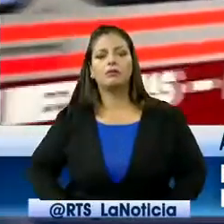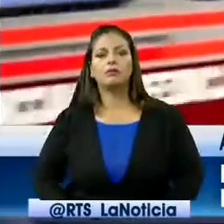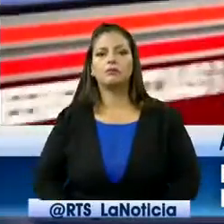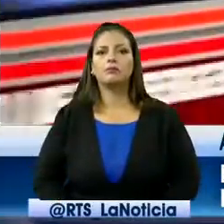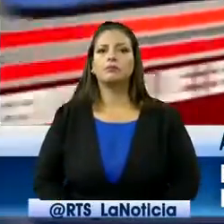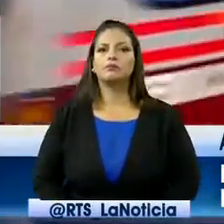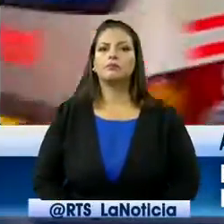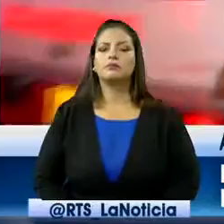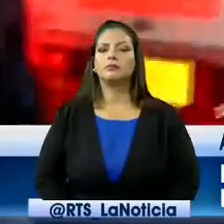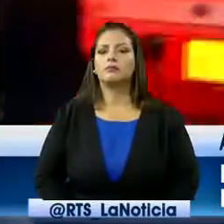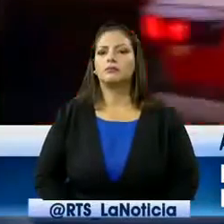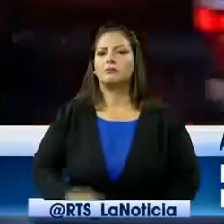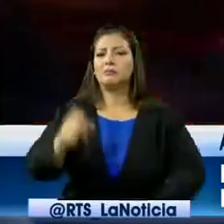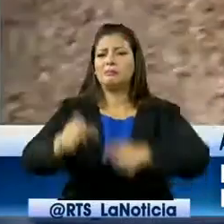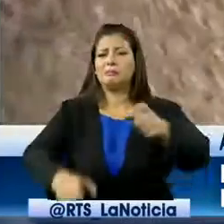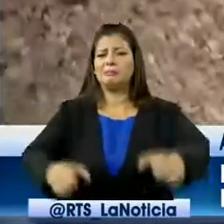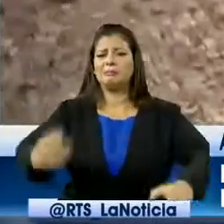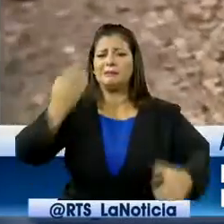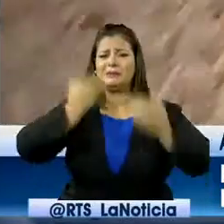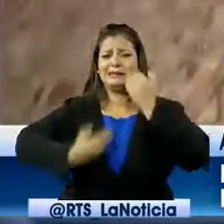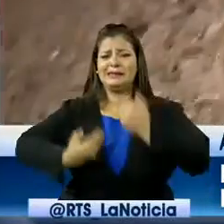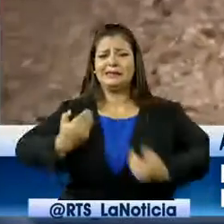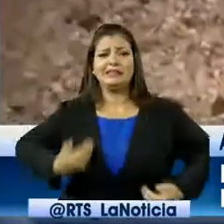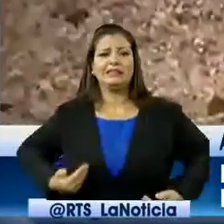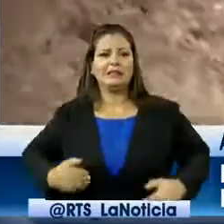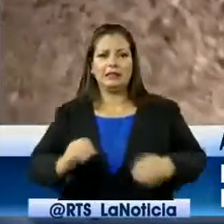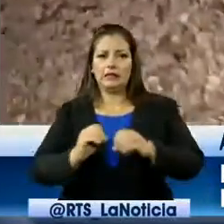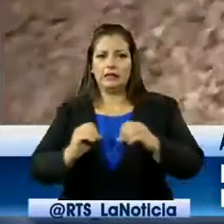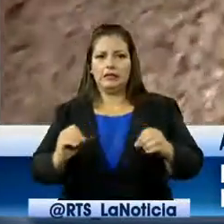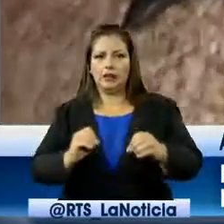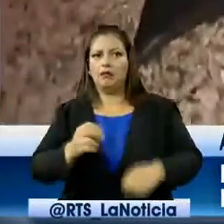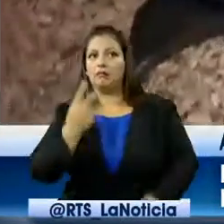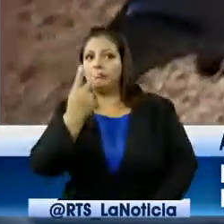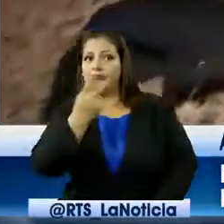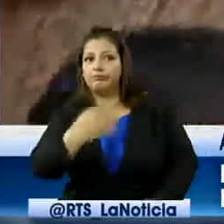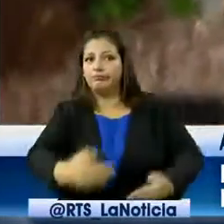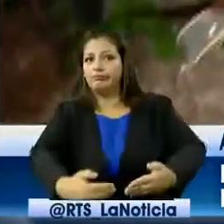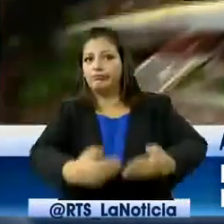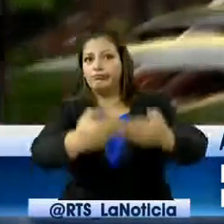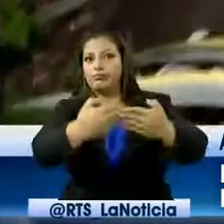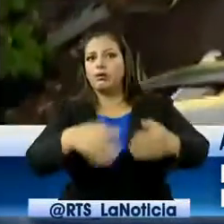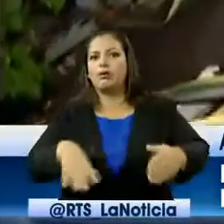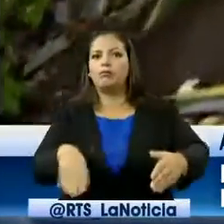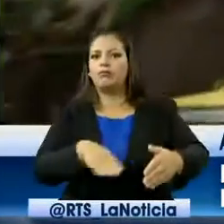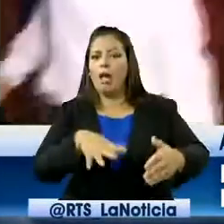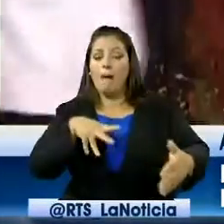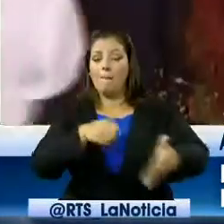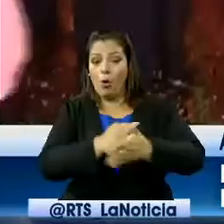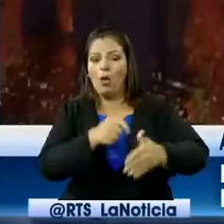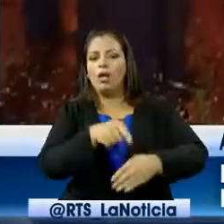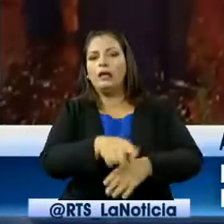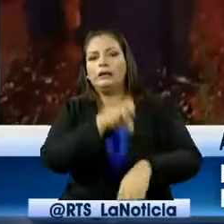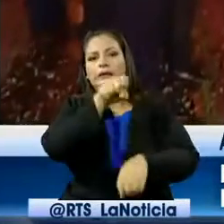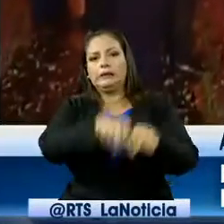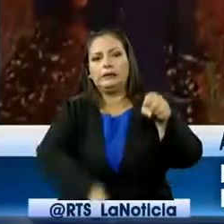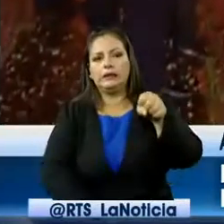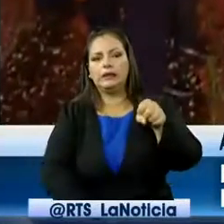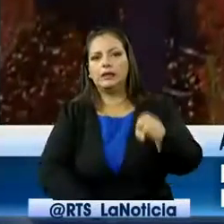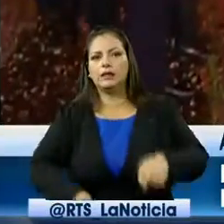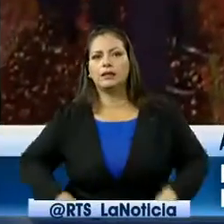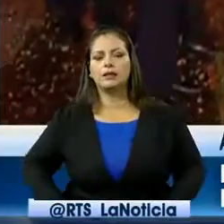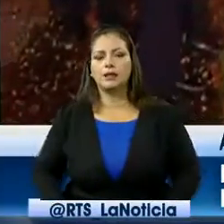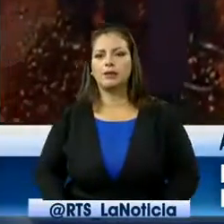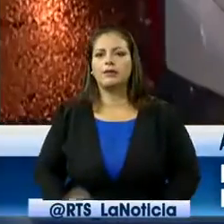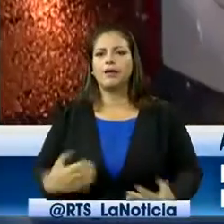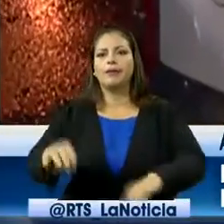hubo personas heridas, pero sí daños al bien público. El vehículo fue llevado por los agentes de